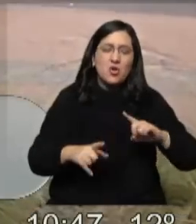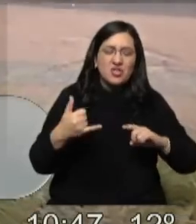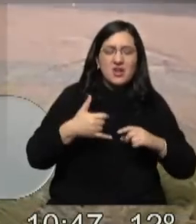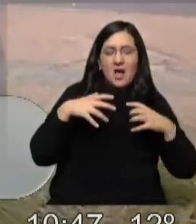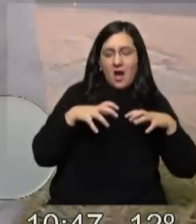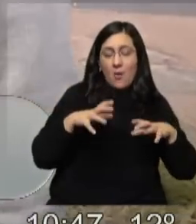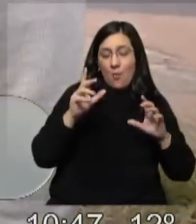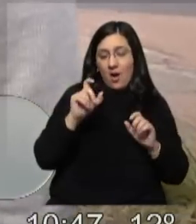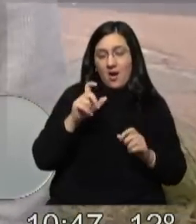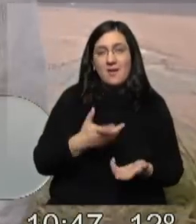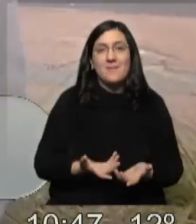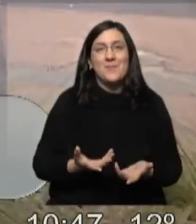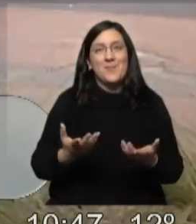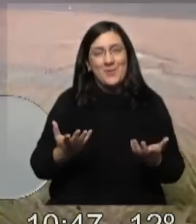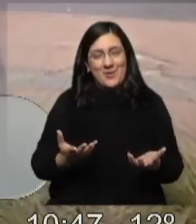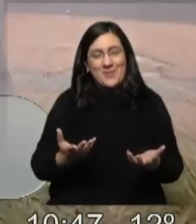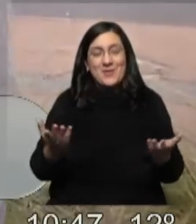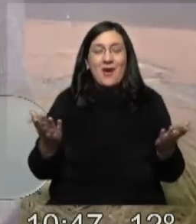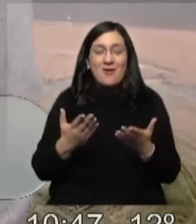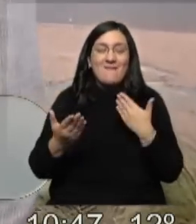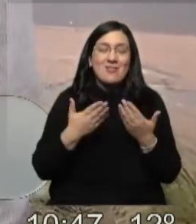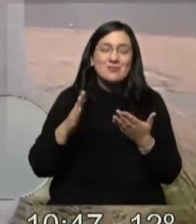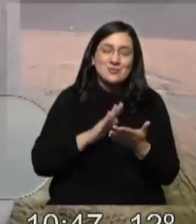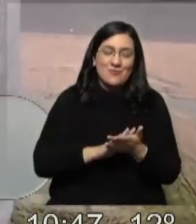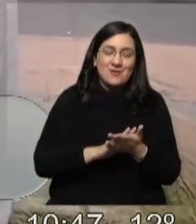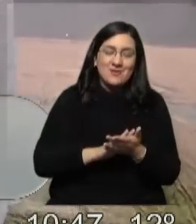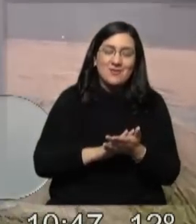bueno, yendo ahora a lo importante que mencionabas,